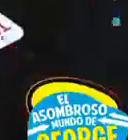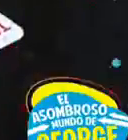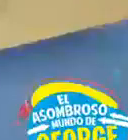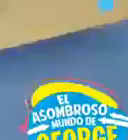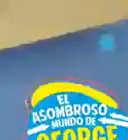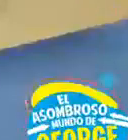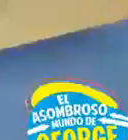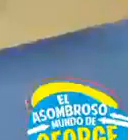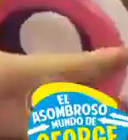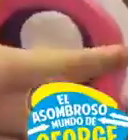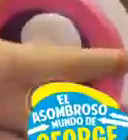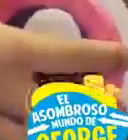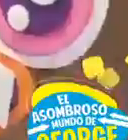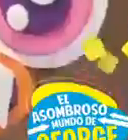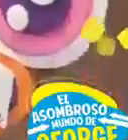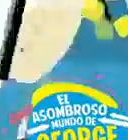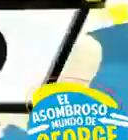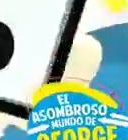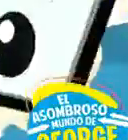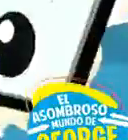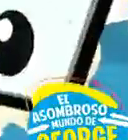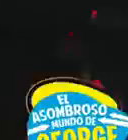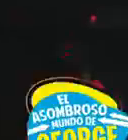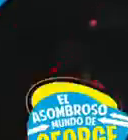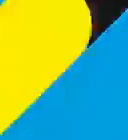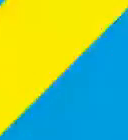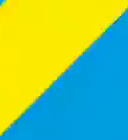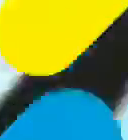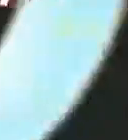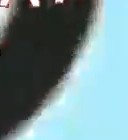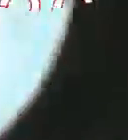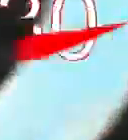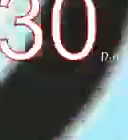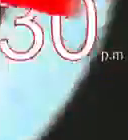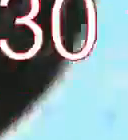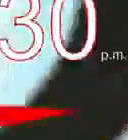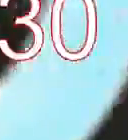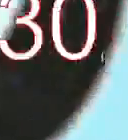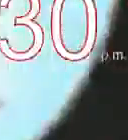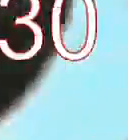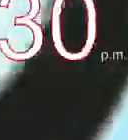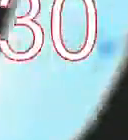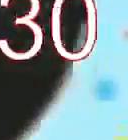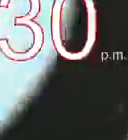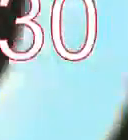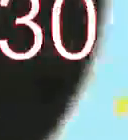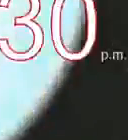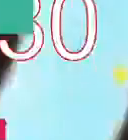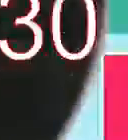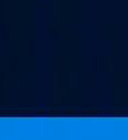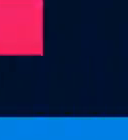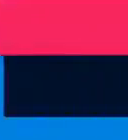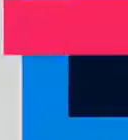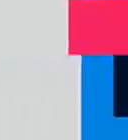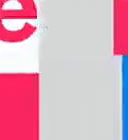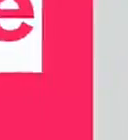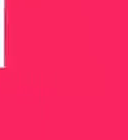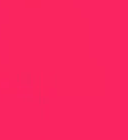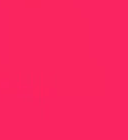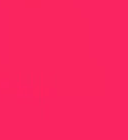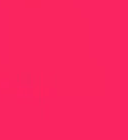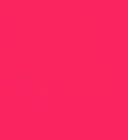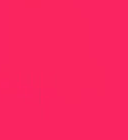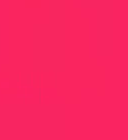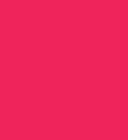programa lleno de entretenimiento para todos los niños y niñas del Perú. De lunes a viernes a las 4:30 de la tarde